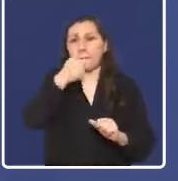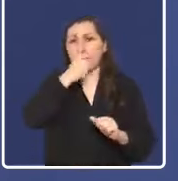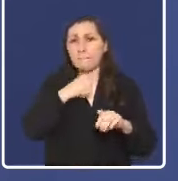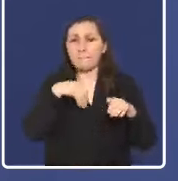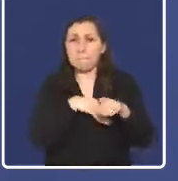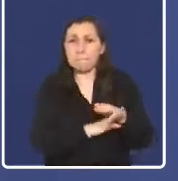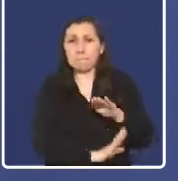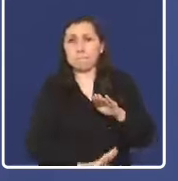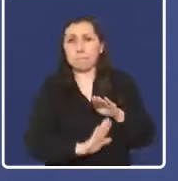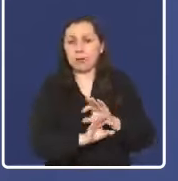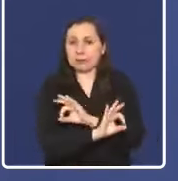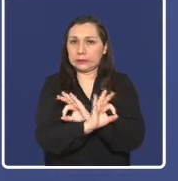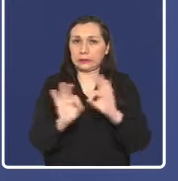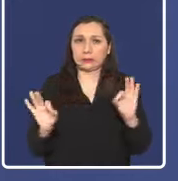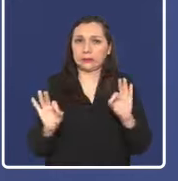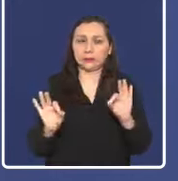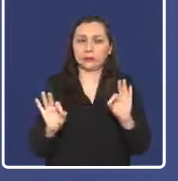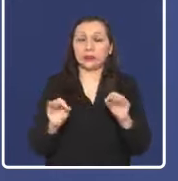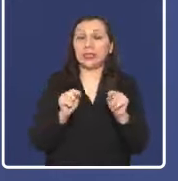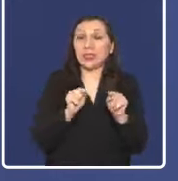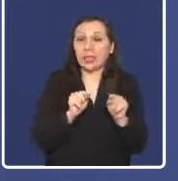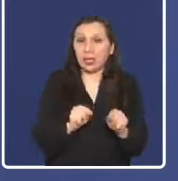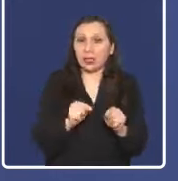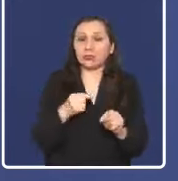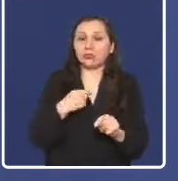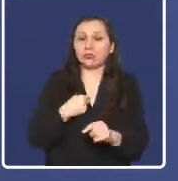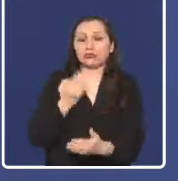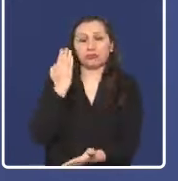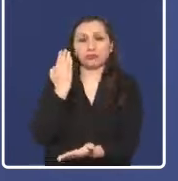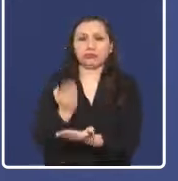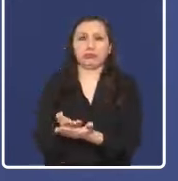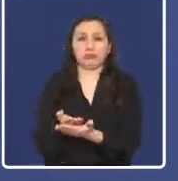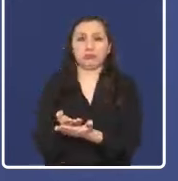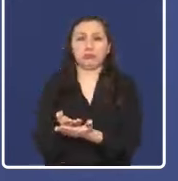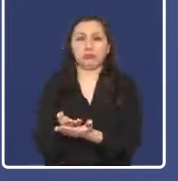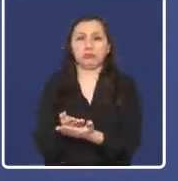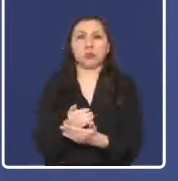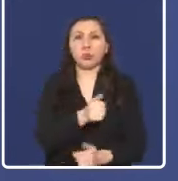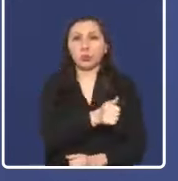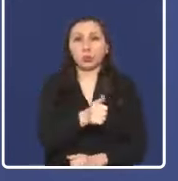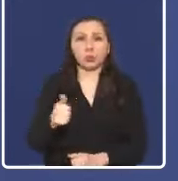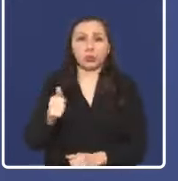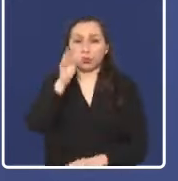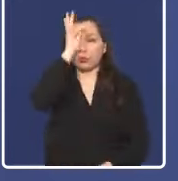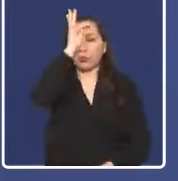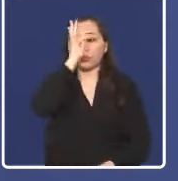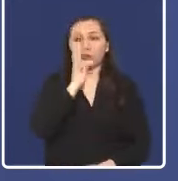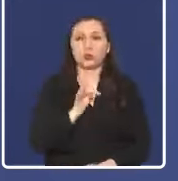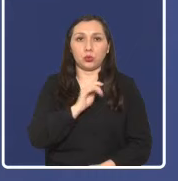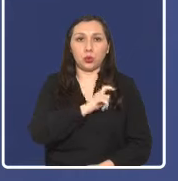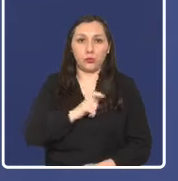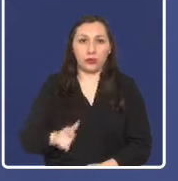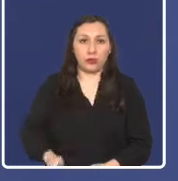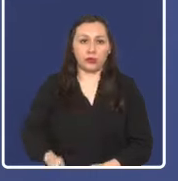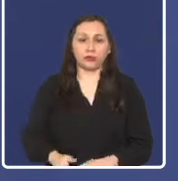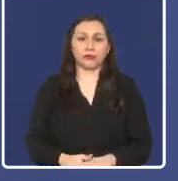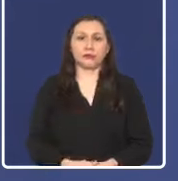nada. Y eso es lo que le he exigido a todos los funcionarios de